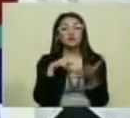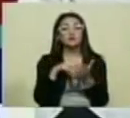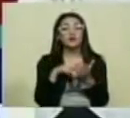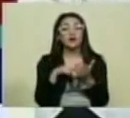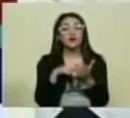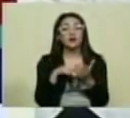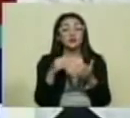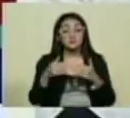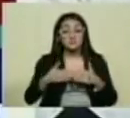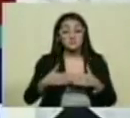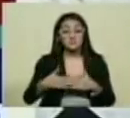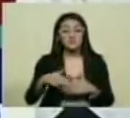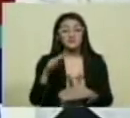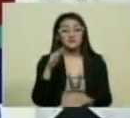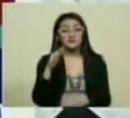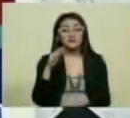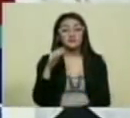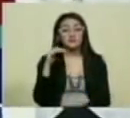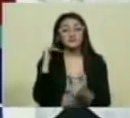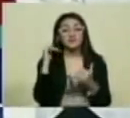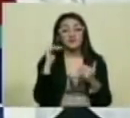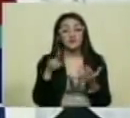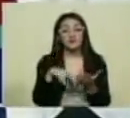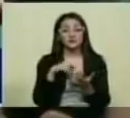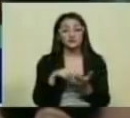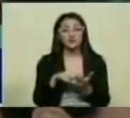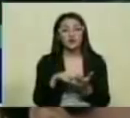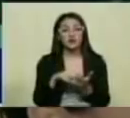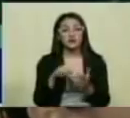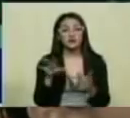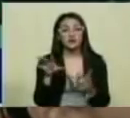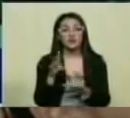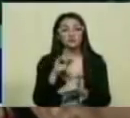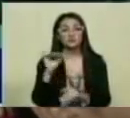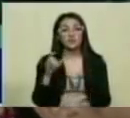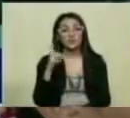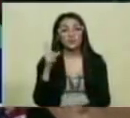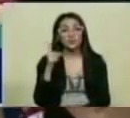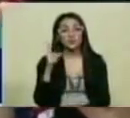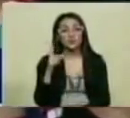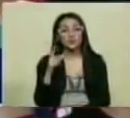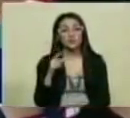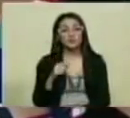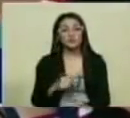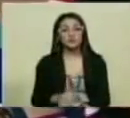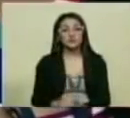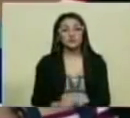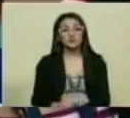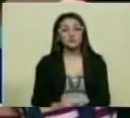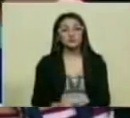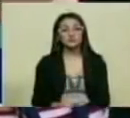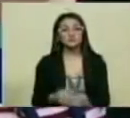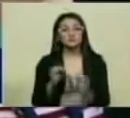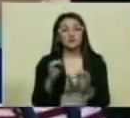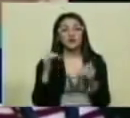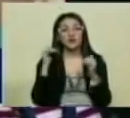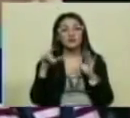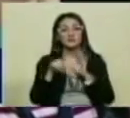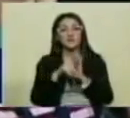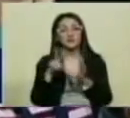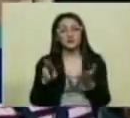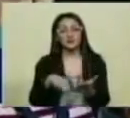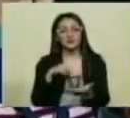a partir de las fiestas nacionales del 11 de junio de 1921, derogada por la Ley de Fiestas